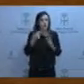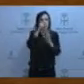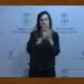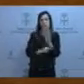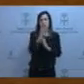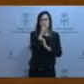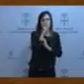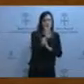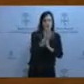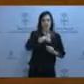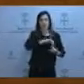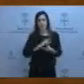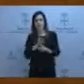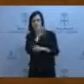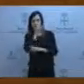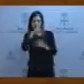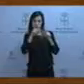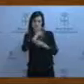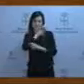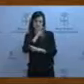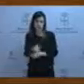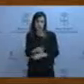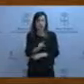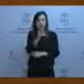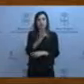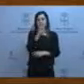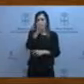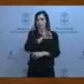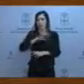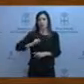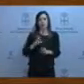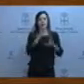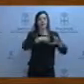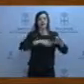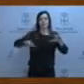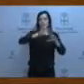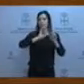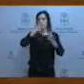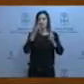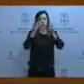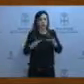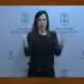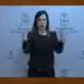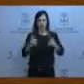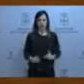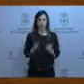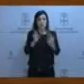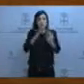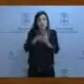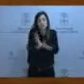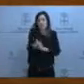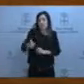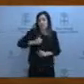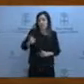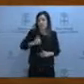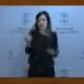de España y igual de mal que en Asturias, no hay otra comunidad autónoma en el país para los jóvenes. Pues es falso. Falso, ya sé que lo duele, señor